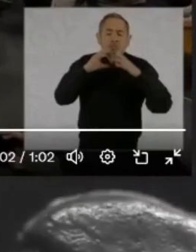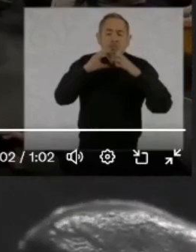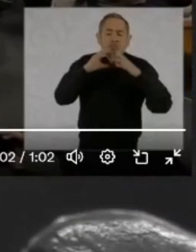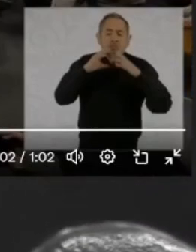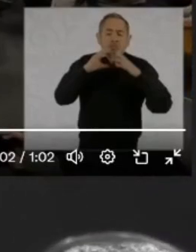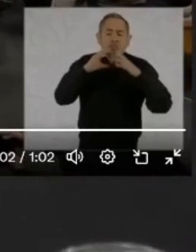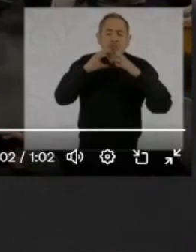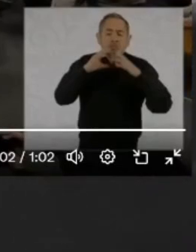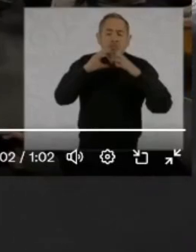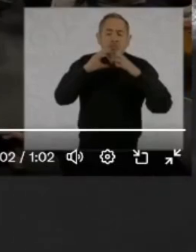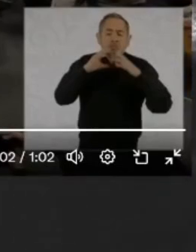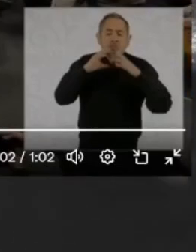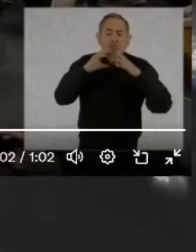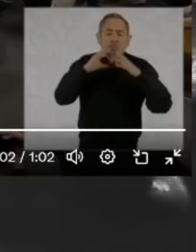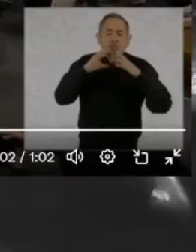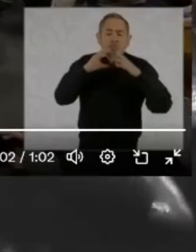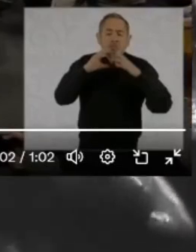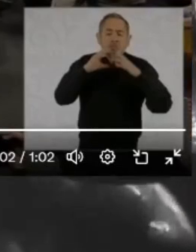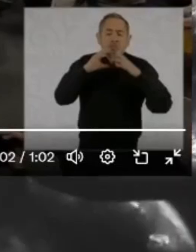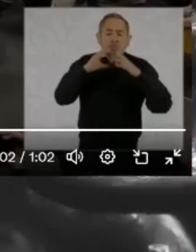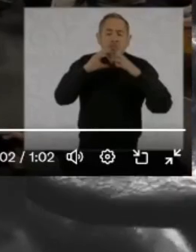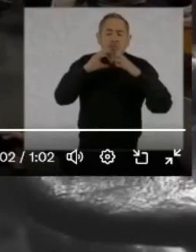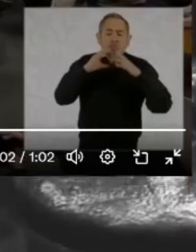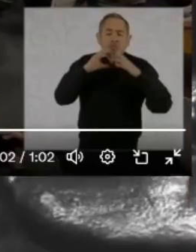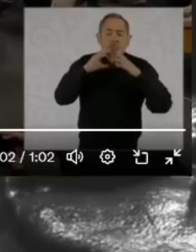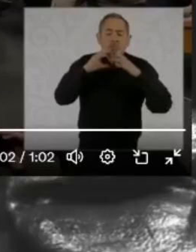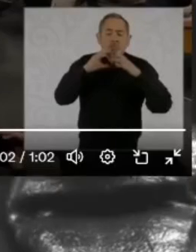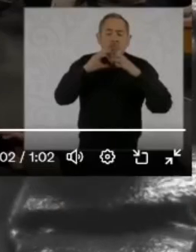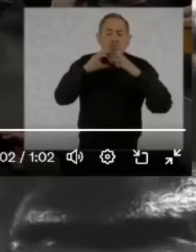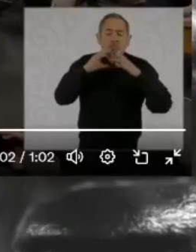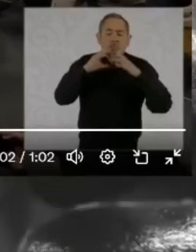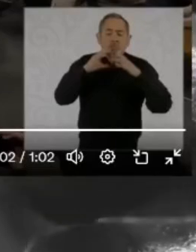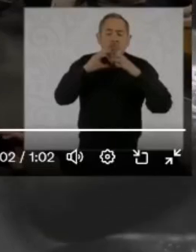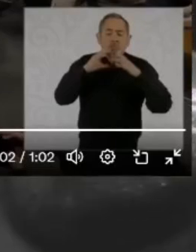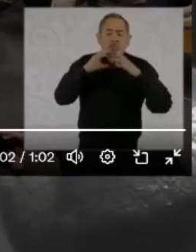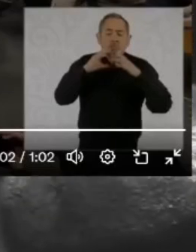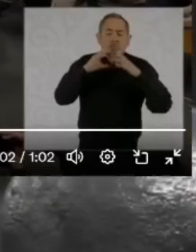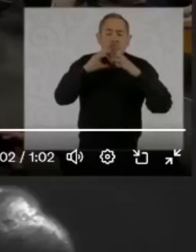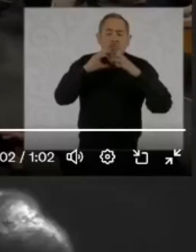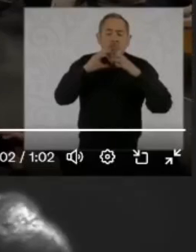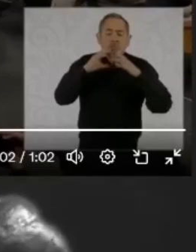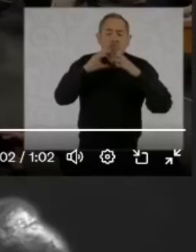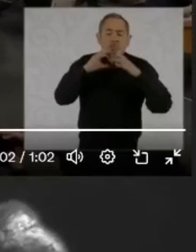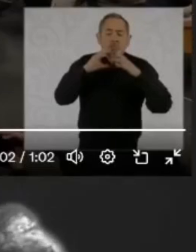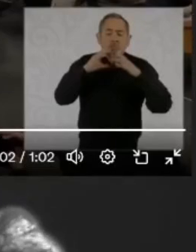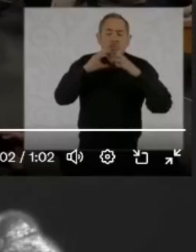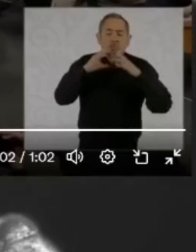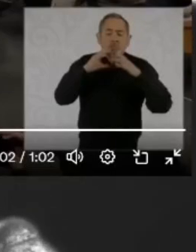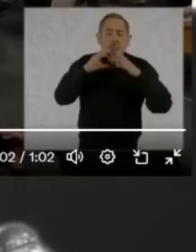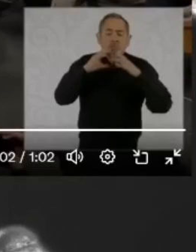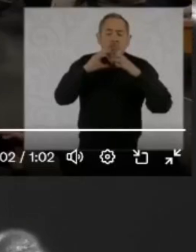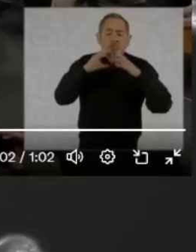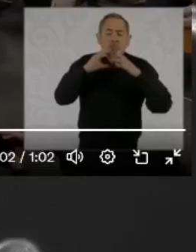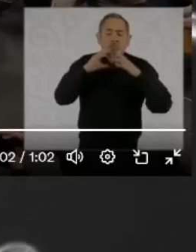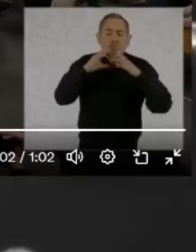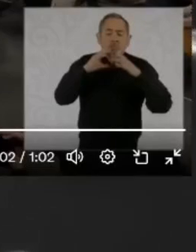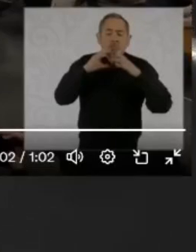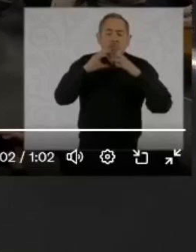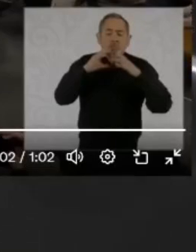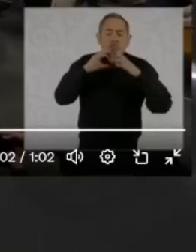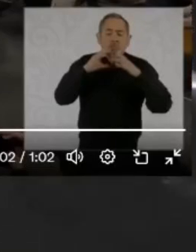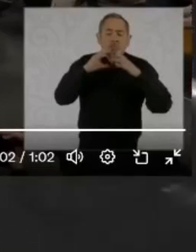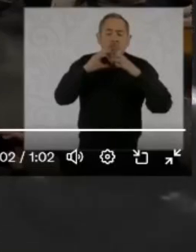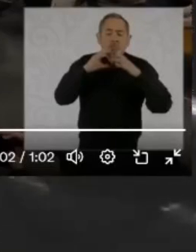su familia, creo que desde tiempos ya de rato, habían tenido, tenían creo que una hacienda, algo así,